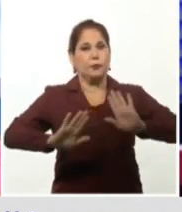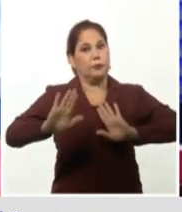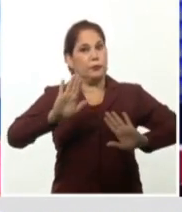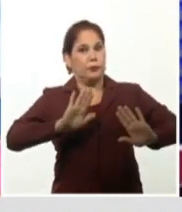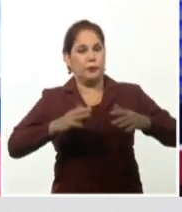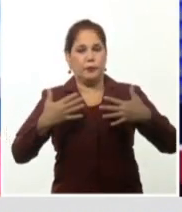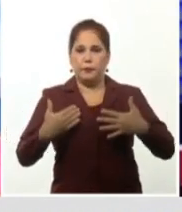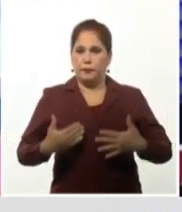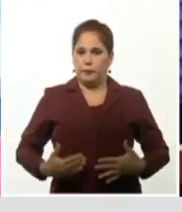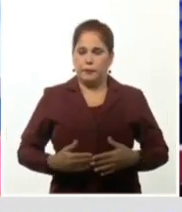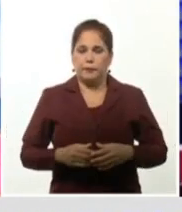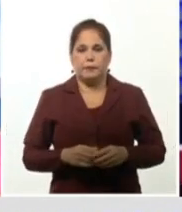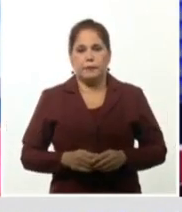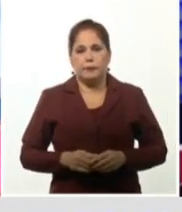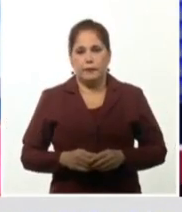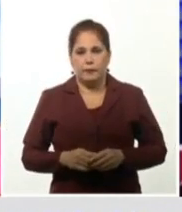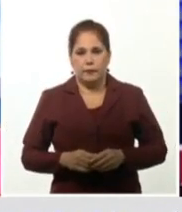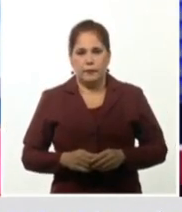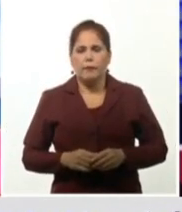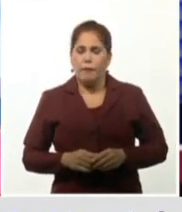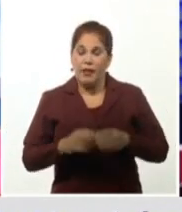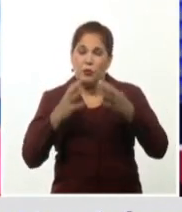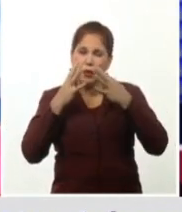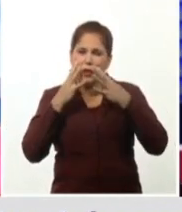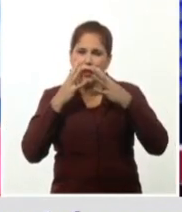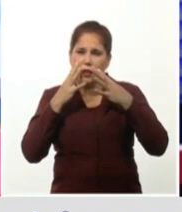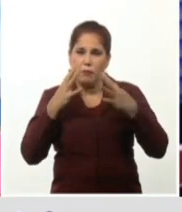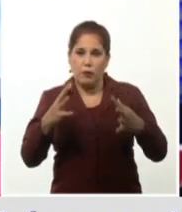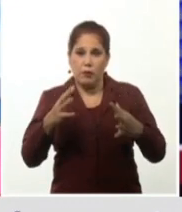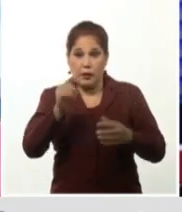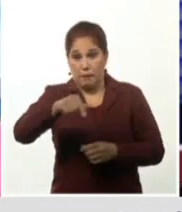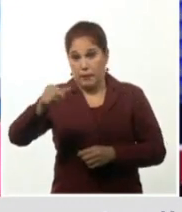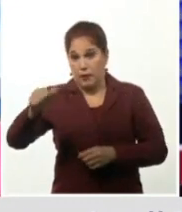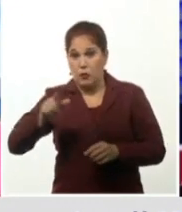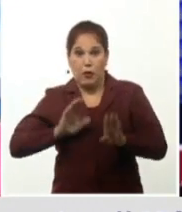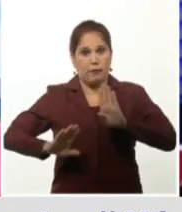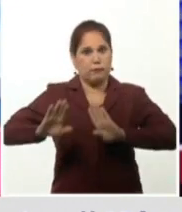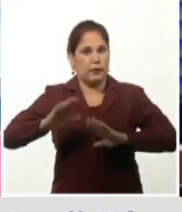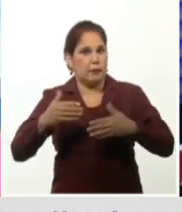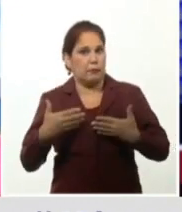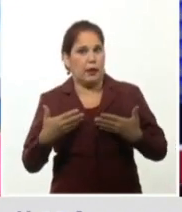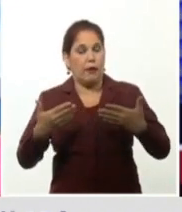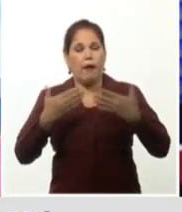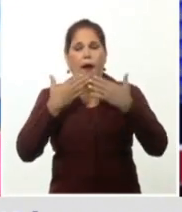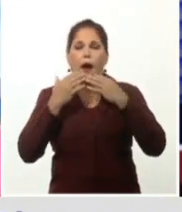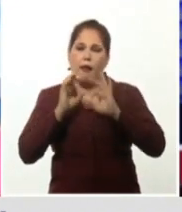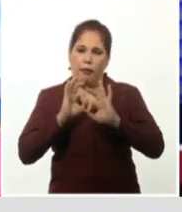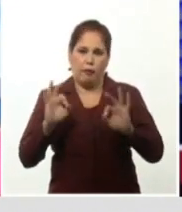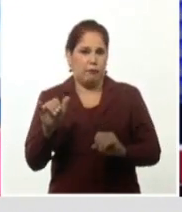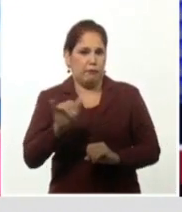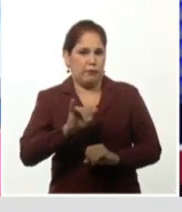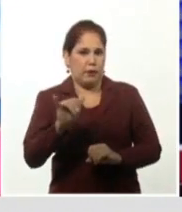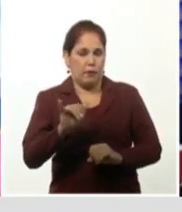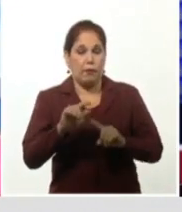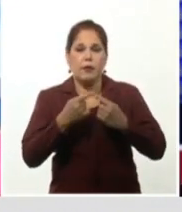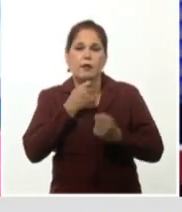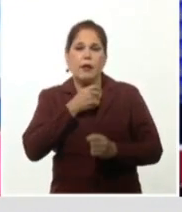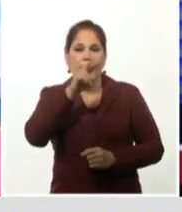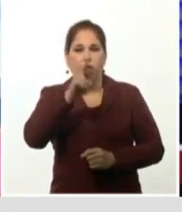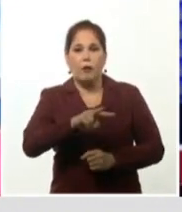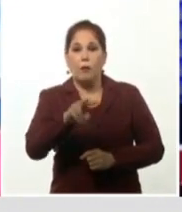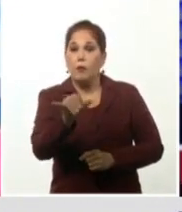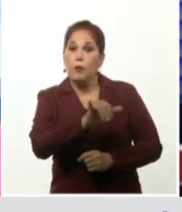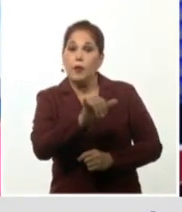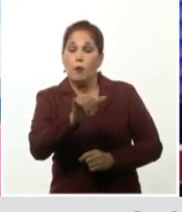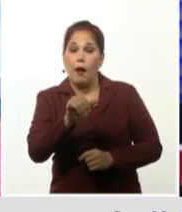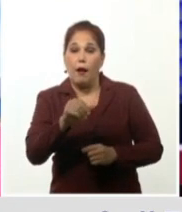solamente son importantes en cantidad, sino también en calidad, ¿Por qué? Porque se ha evaluado también que los